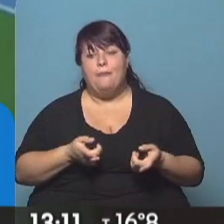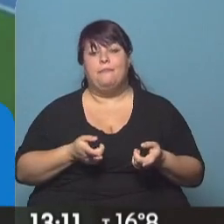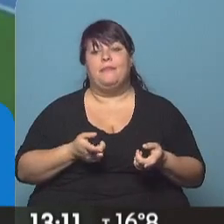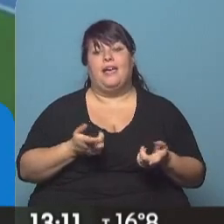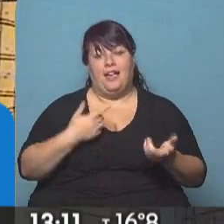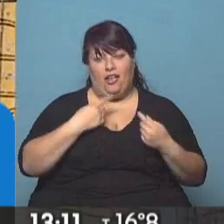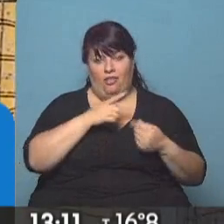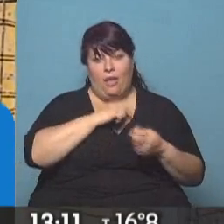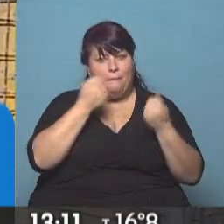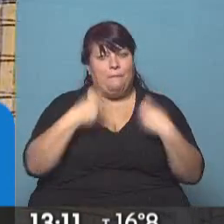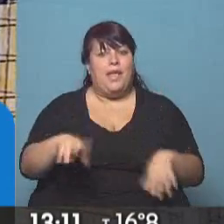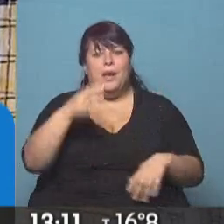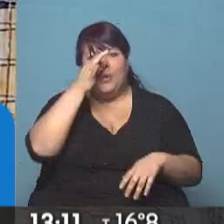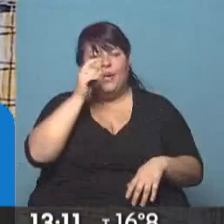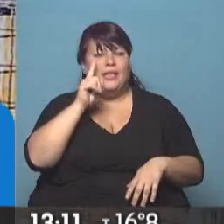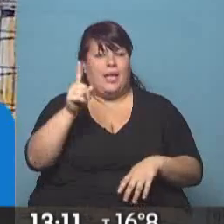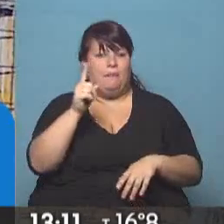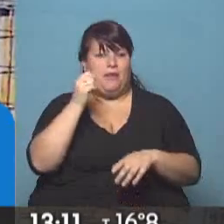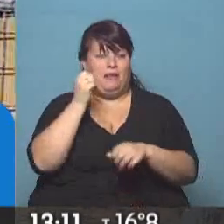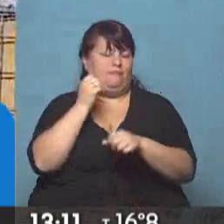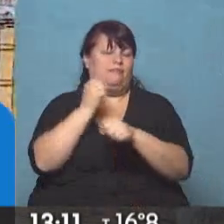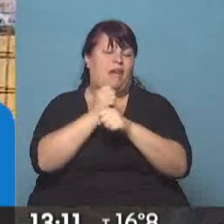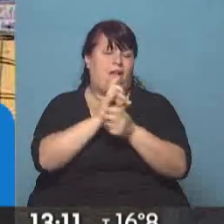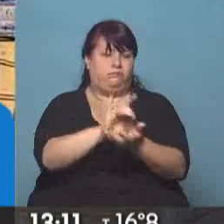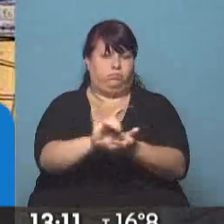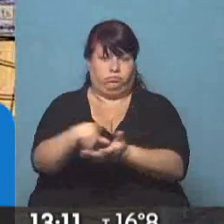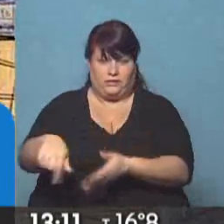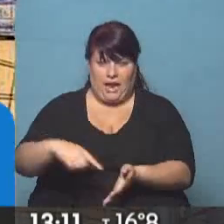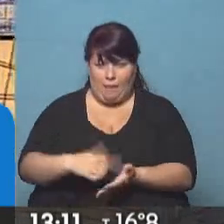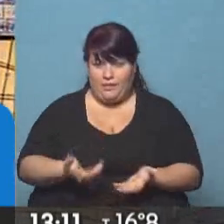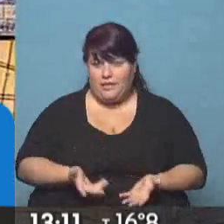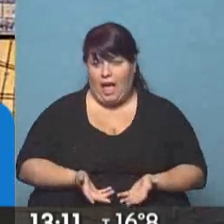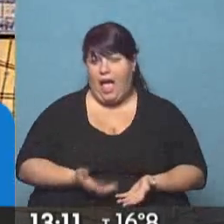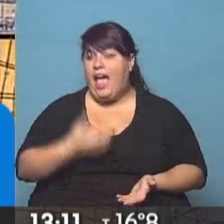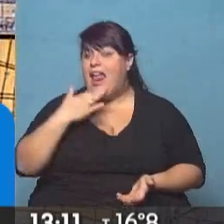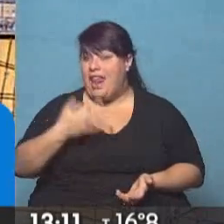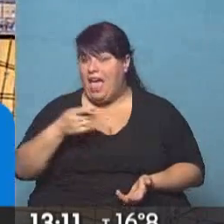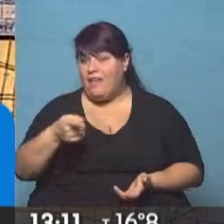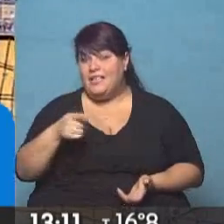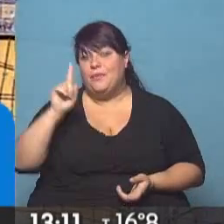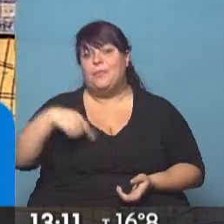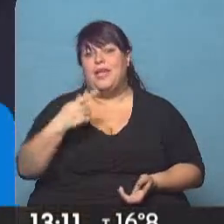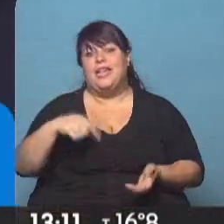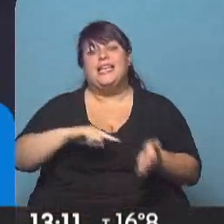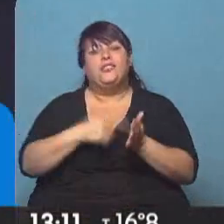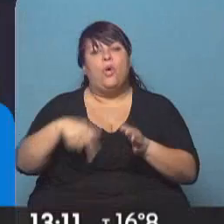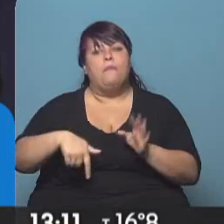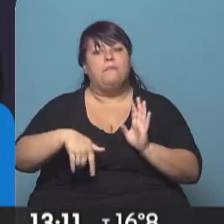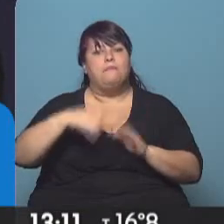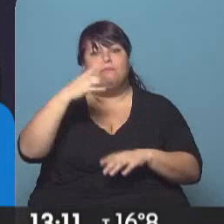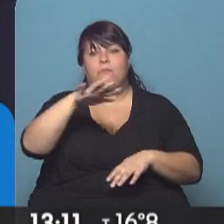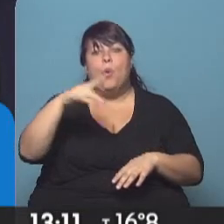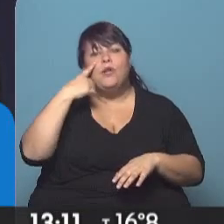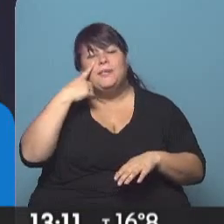dolor hayamos perdido casi 20 mil puestos de empleo de la construcción en nuestra ciudad la verdad que esto hace que nuestra ciudad hoy sea uno de los